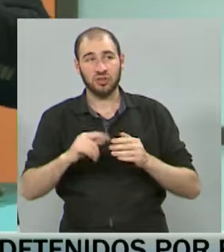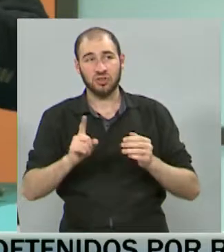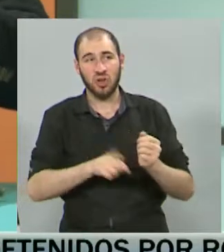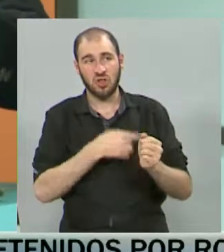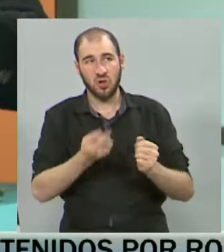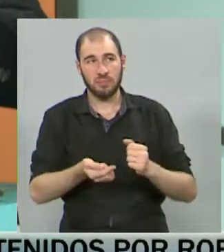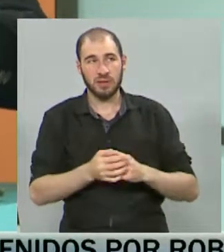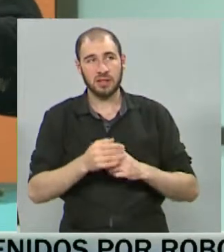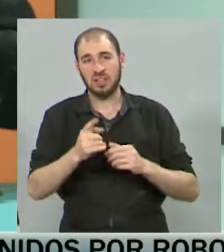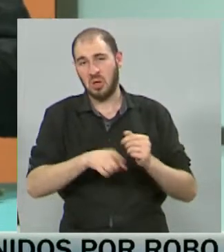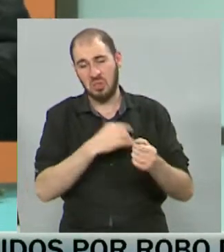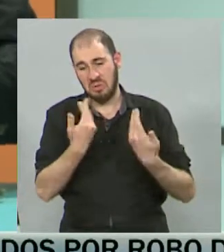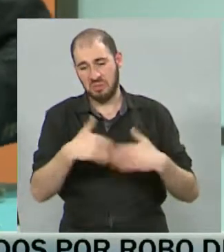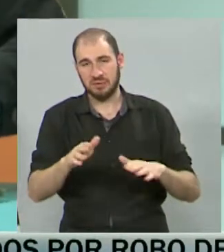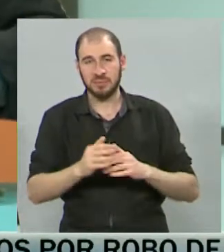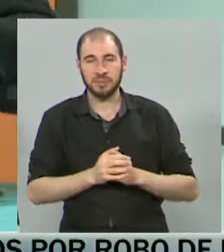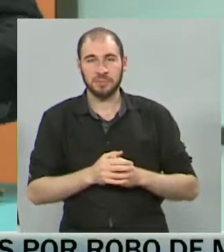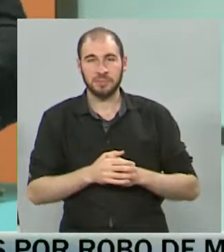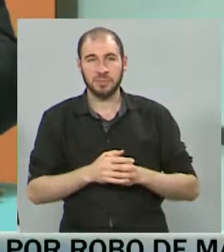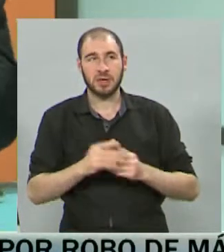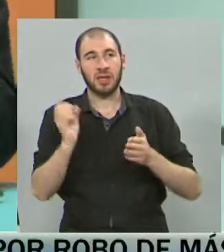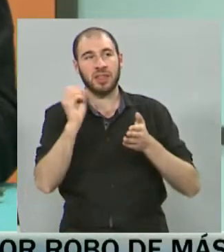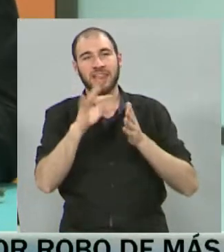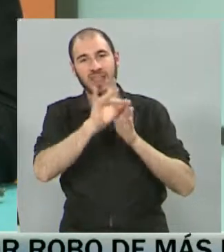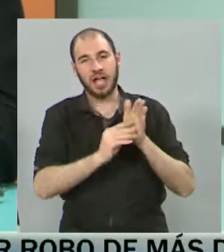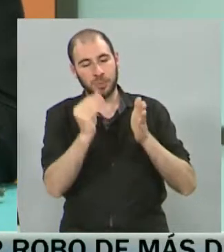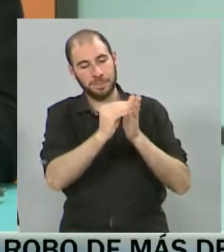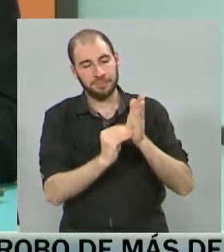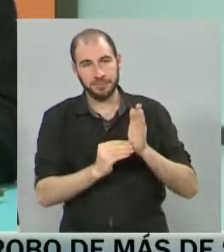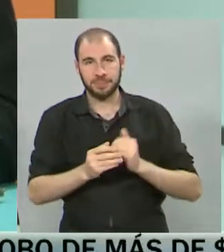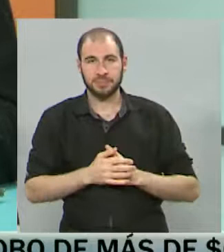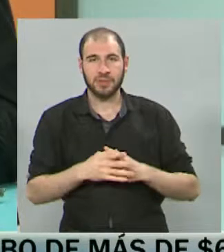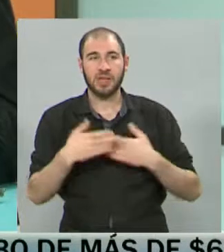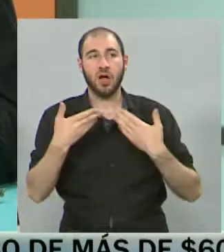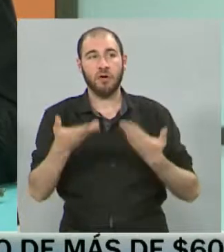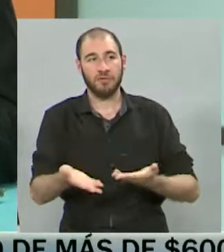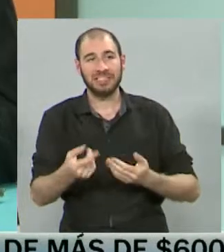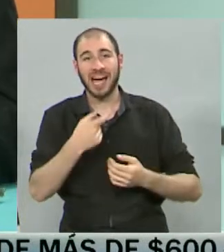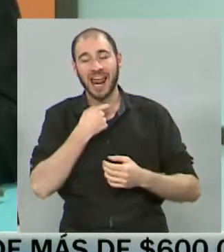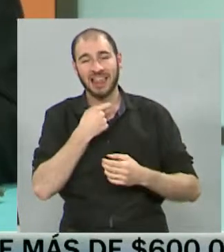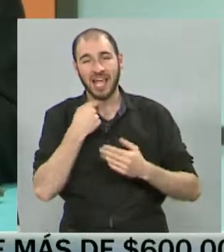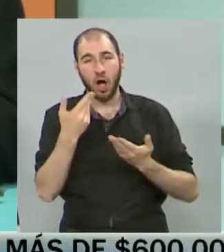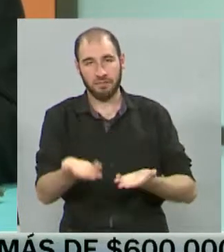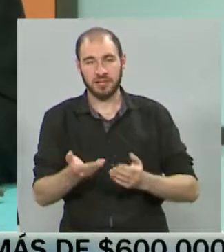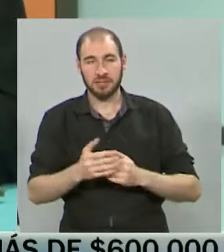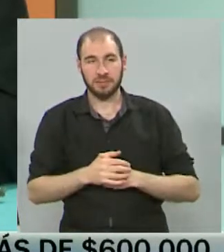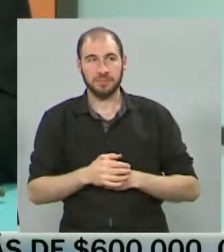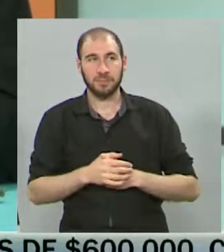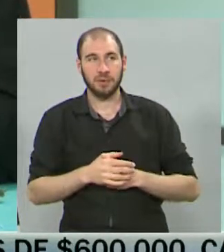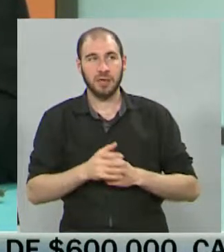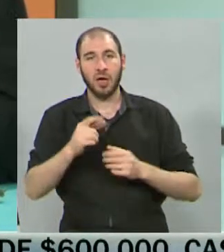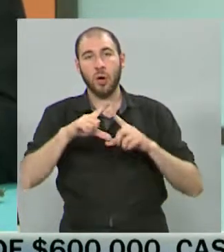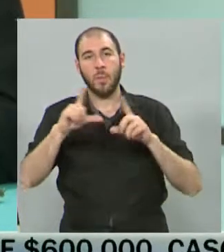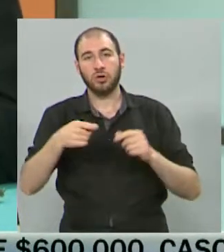de los habituales, donde uno tiene que colocar todos los datos, tiene que ofrecer alguna garantía probablemente a través de